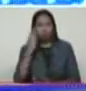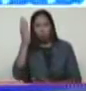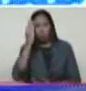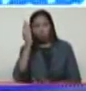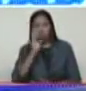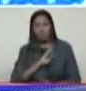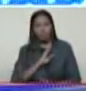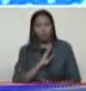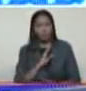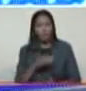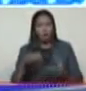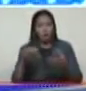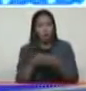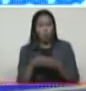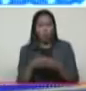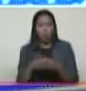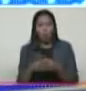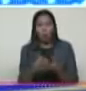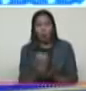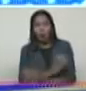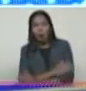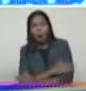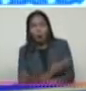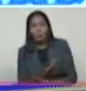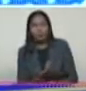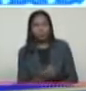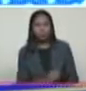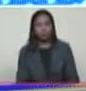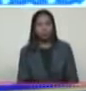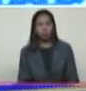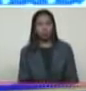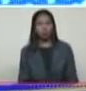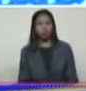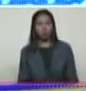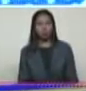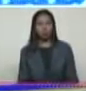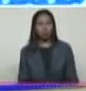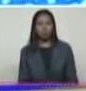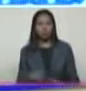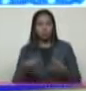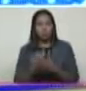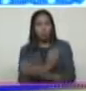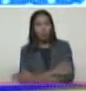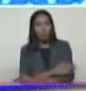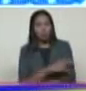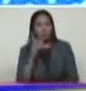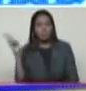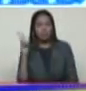Un grupo de fascistas, un pequeño grupo de fascistas venezolanos,